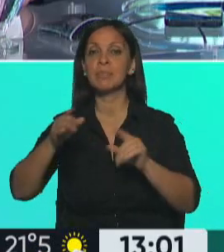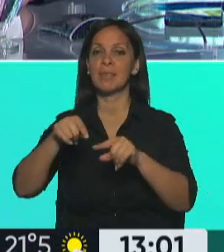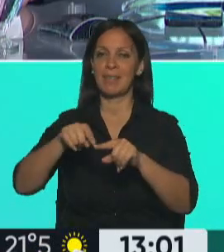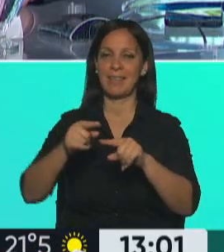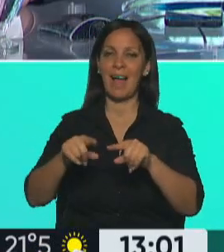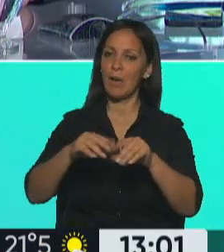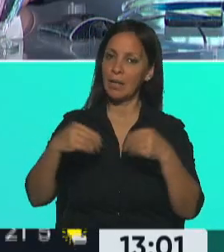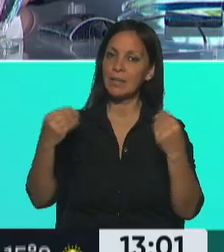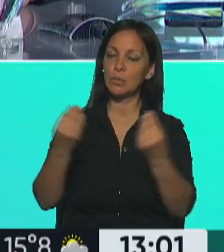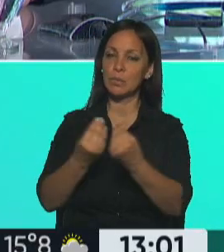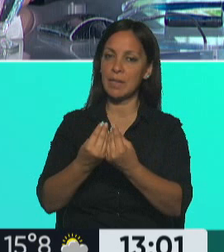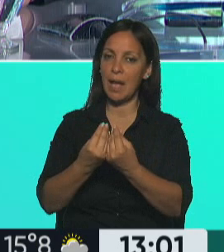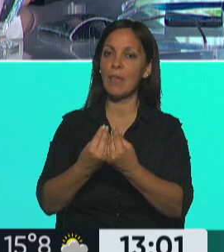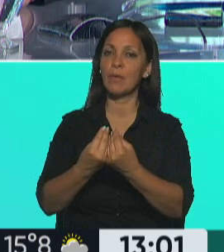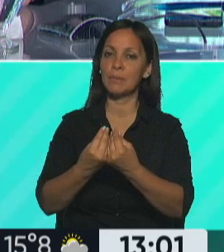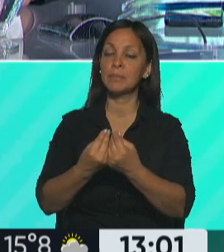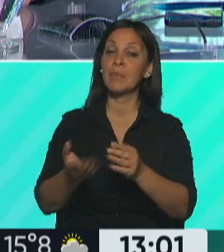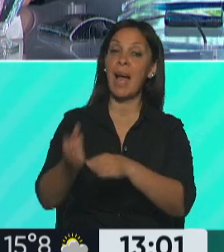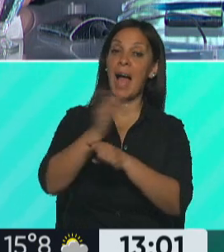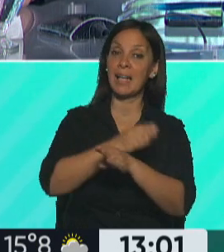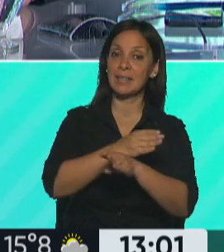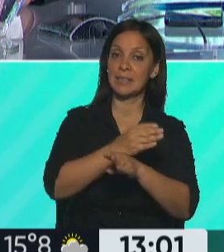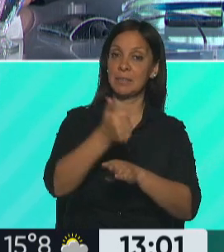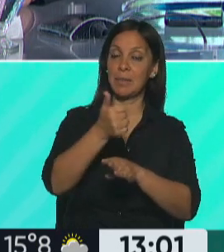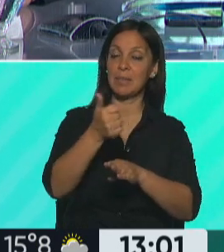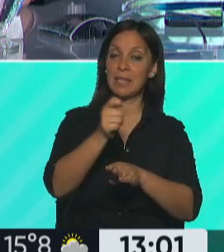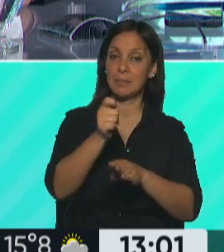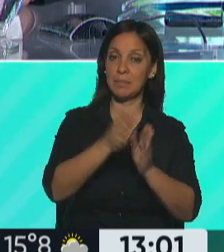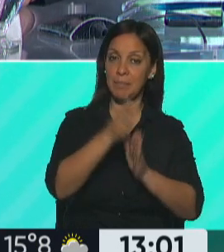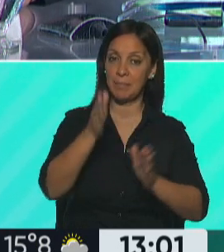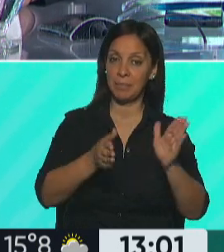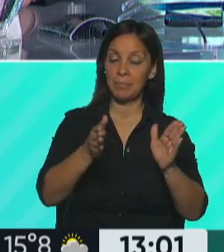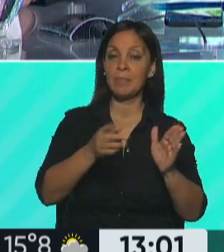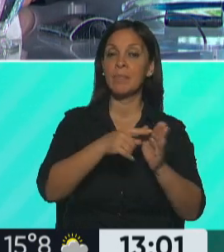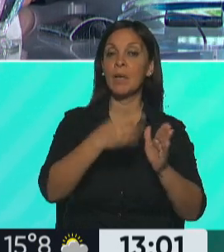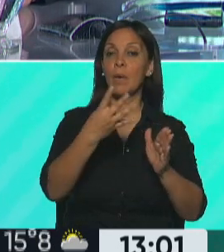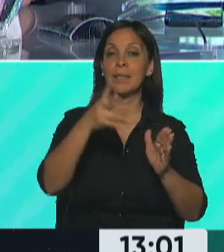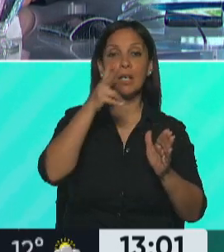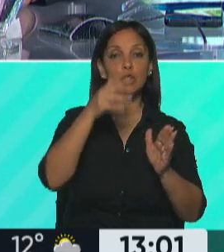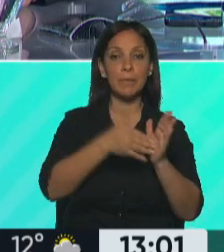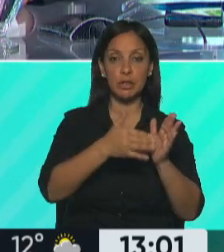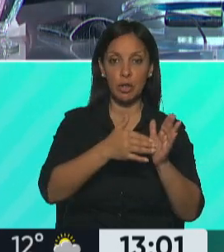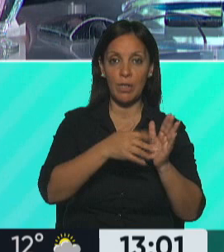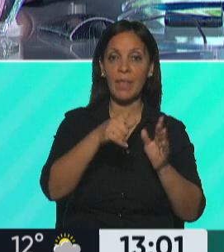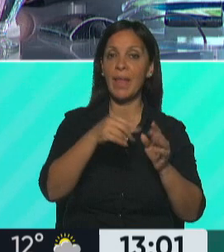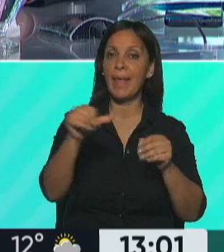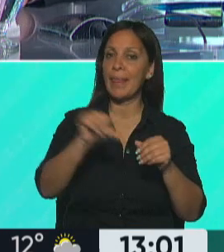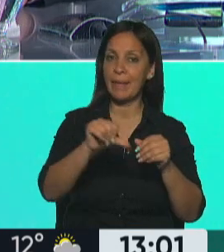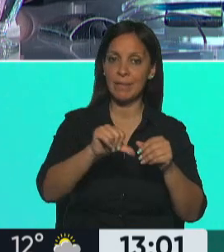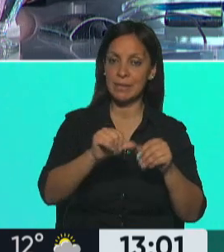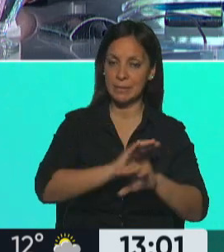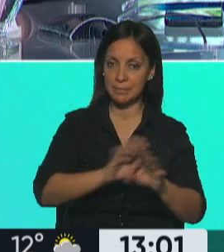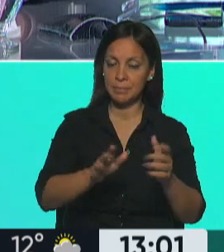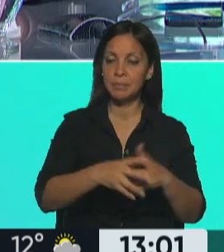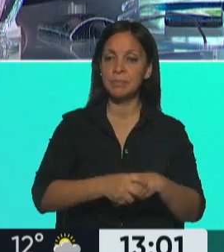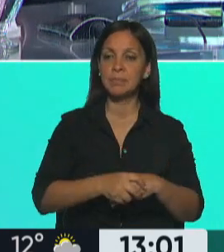semestre del año había dado 48 millones de déficit ya un déficit mucho menor de digamos los 600 millones anuales